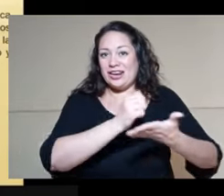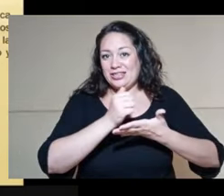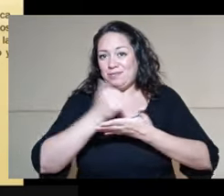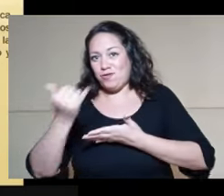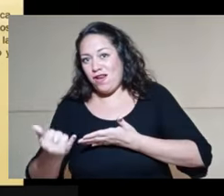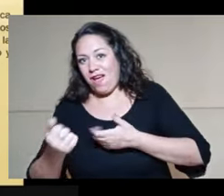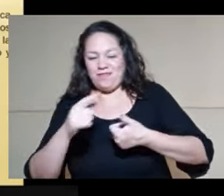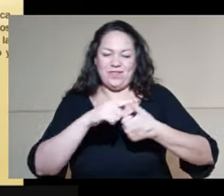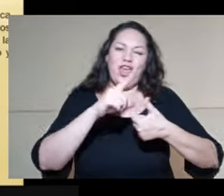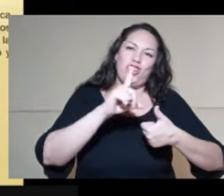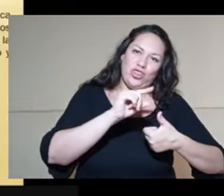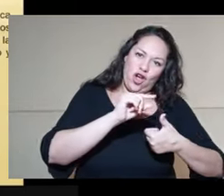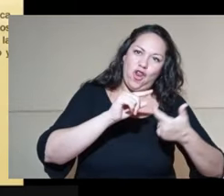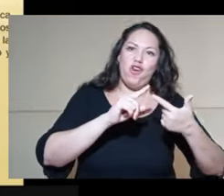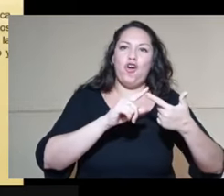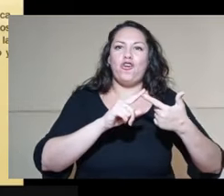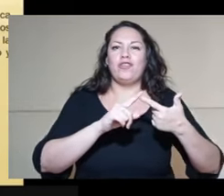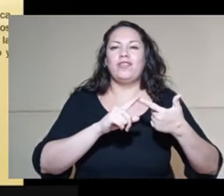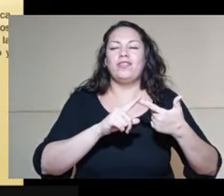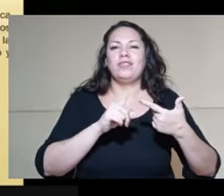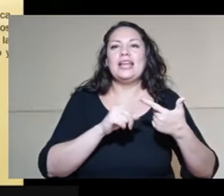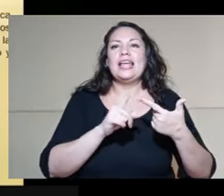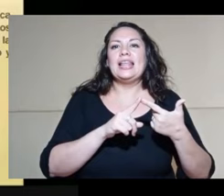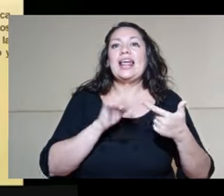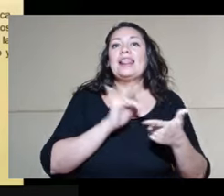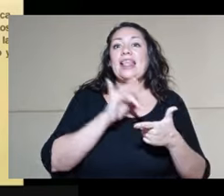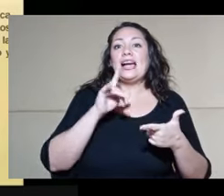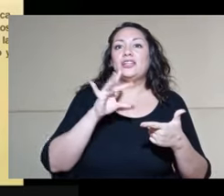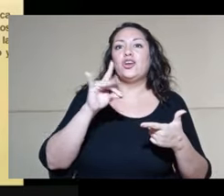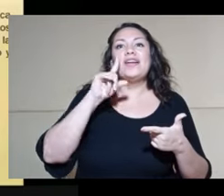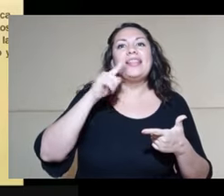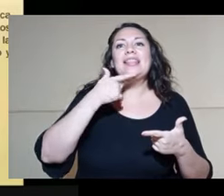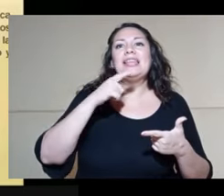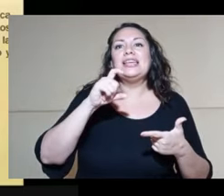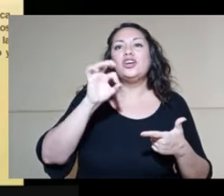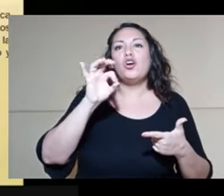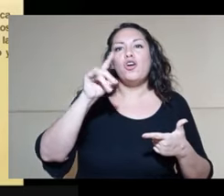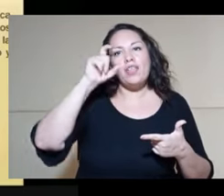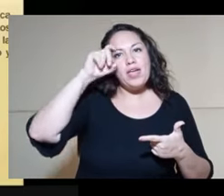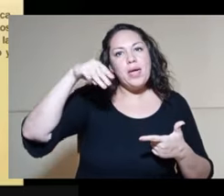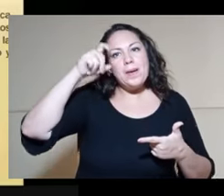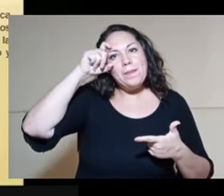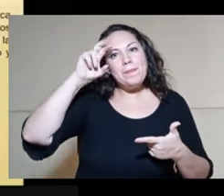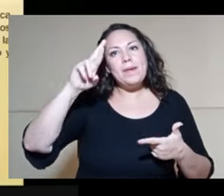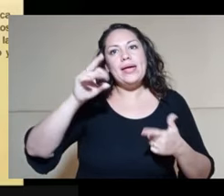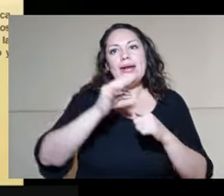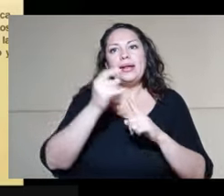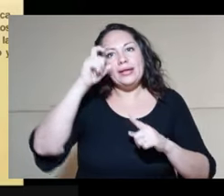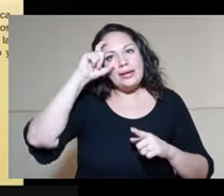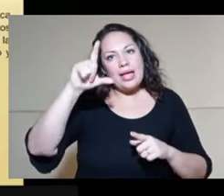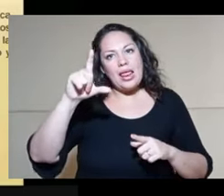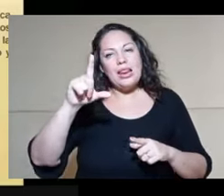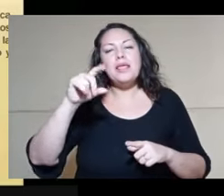receptores, como ya los vimos. Vimos los receptores del dolor, los nociceptores, vimos los receptores del tacto, los discos de Merkel y los corpúsculos